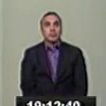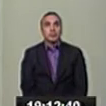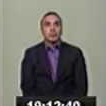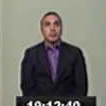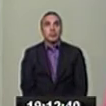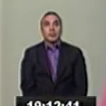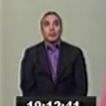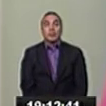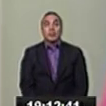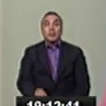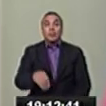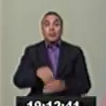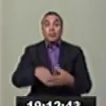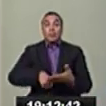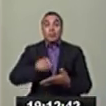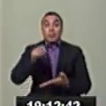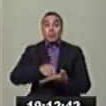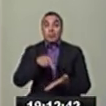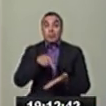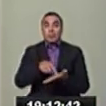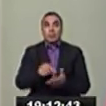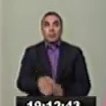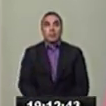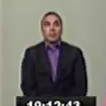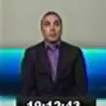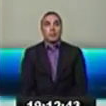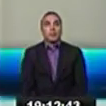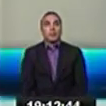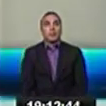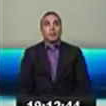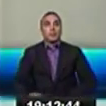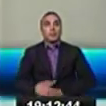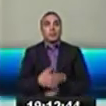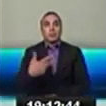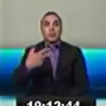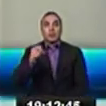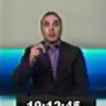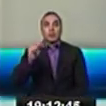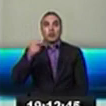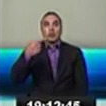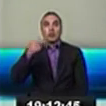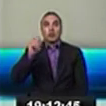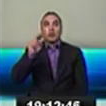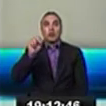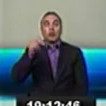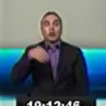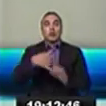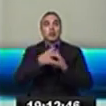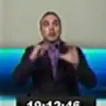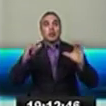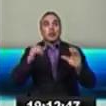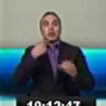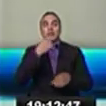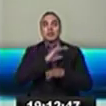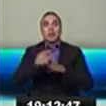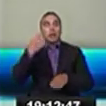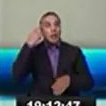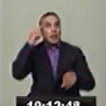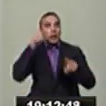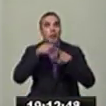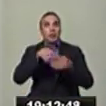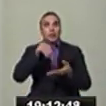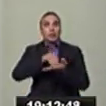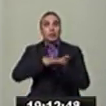Ya, dentro del contrato de concesión de la vía Chongón-Santa Elena estaba considerado ya la instalación y apertura